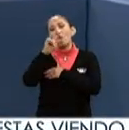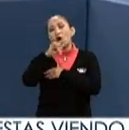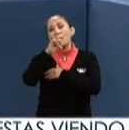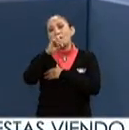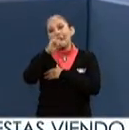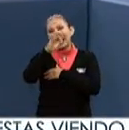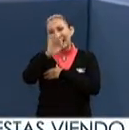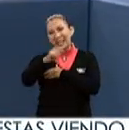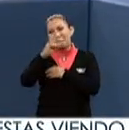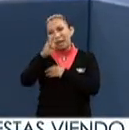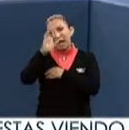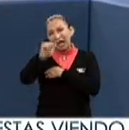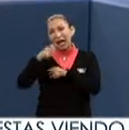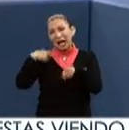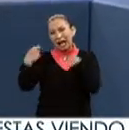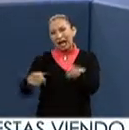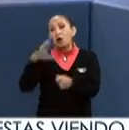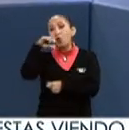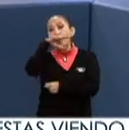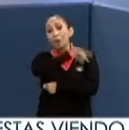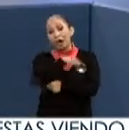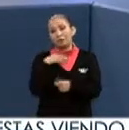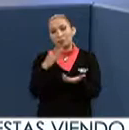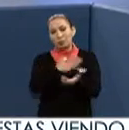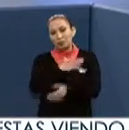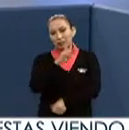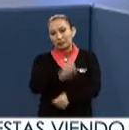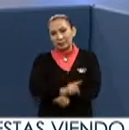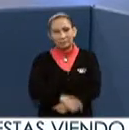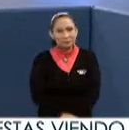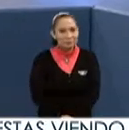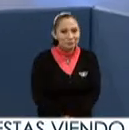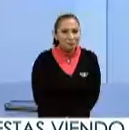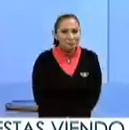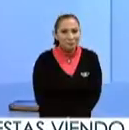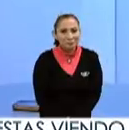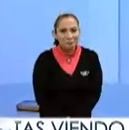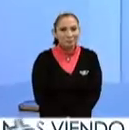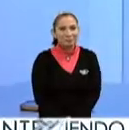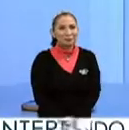Cuba. Nos contará precisamente su experiencia. Es un placer saludarte. Muy buenos días.